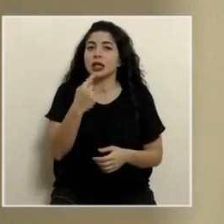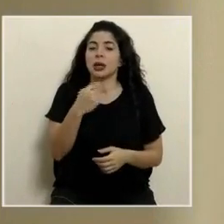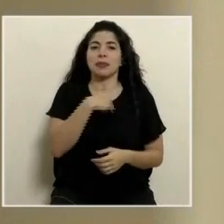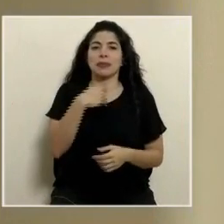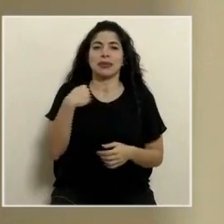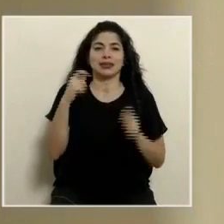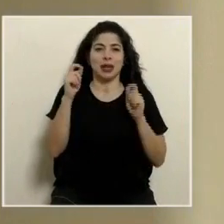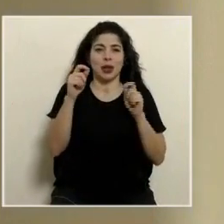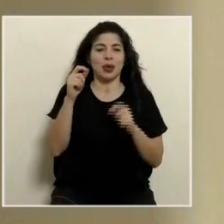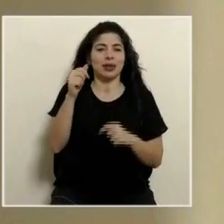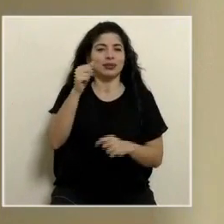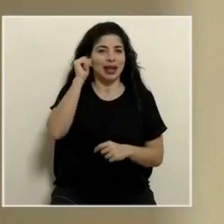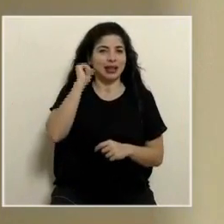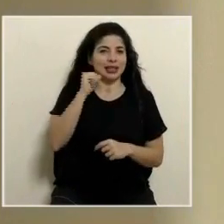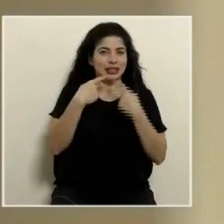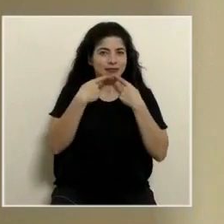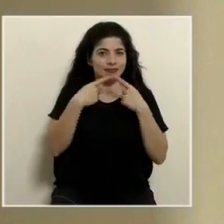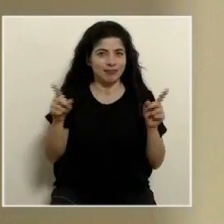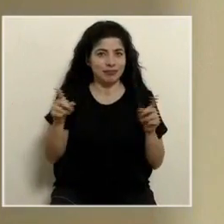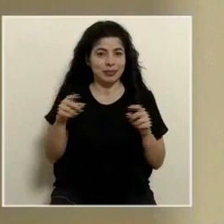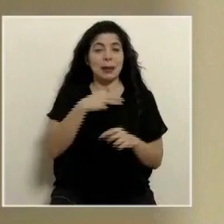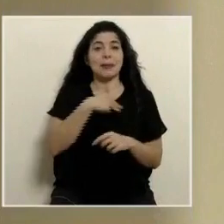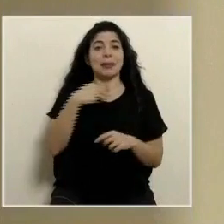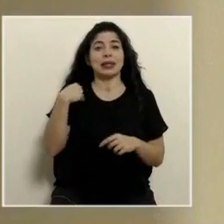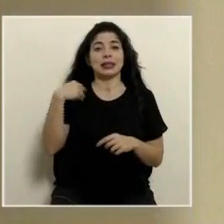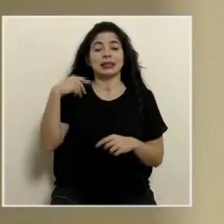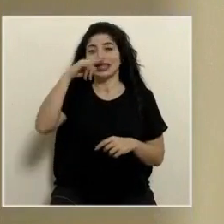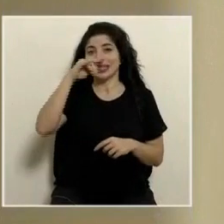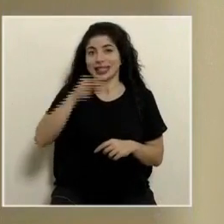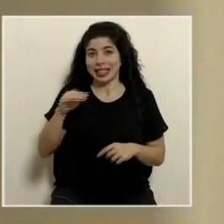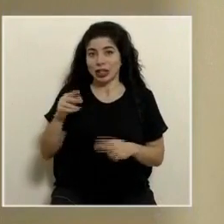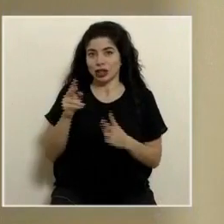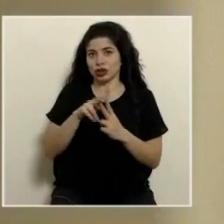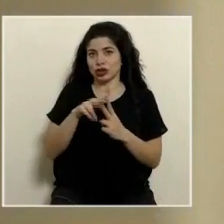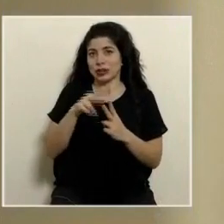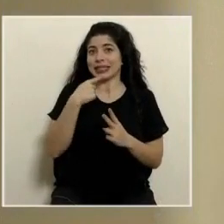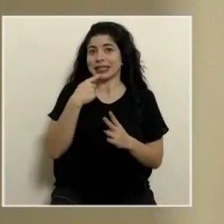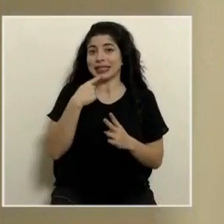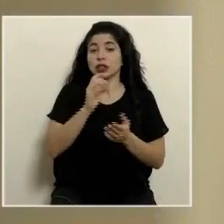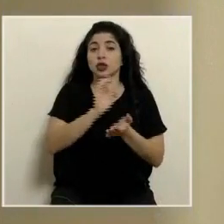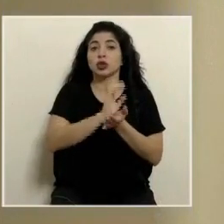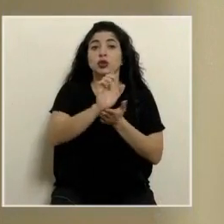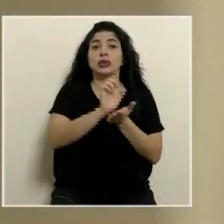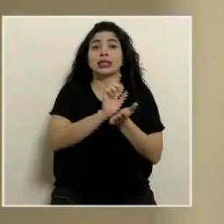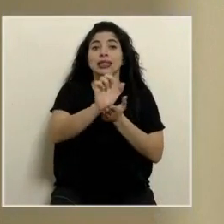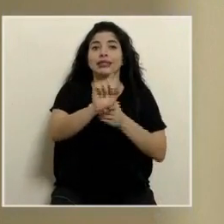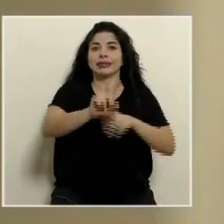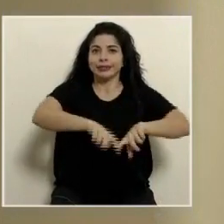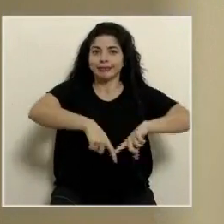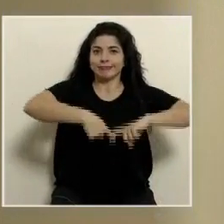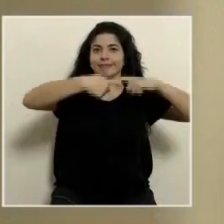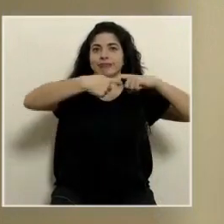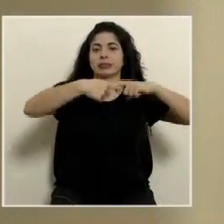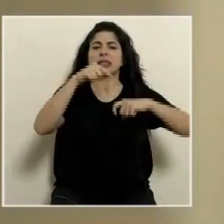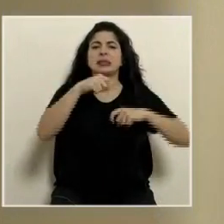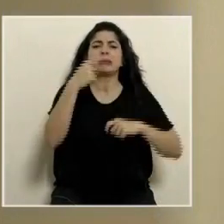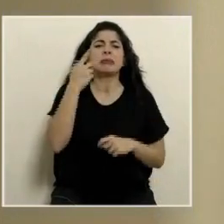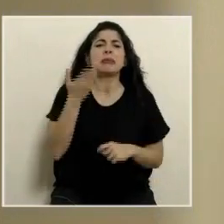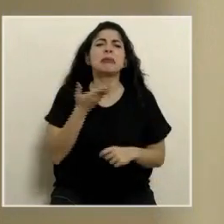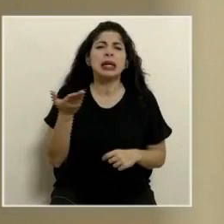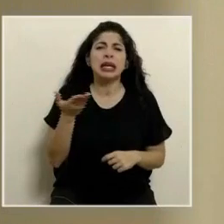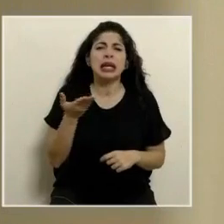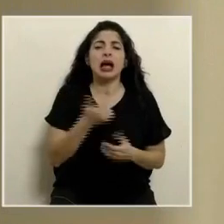el día de ayer y la ministra de la Niñez sobre la suspensión del curso lectivo como una forma